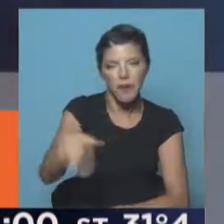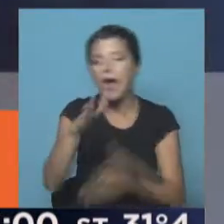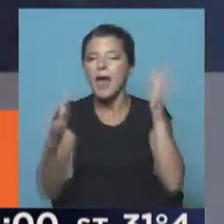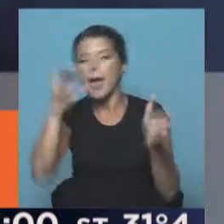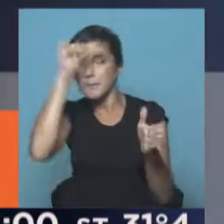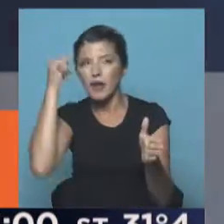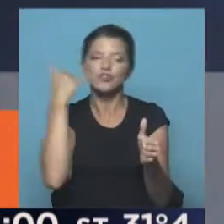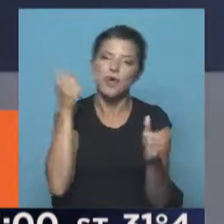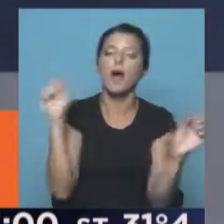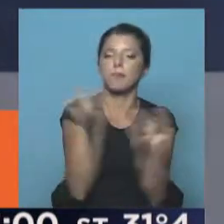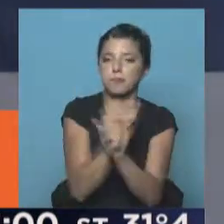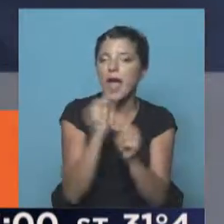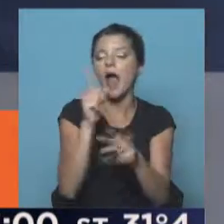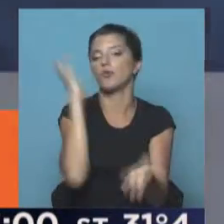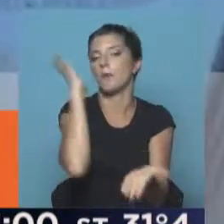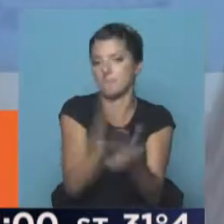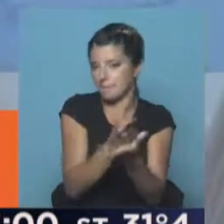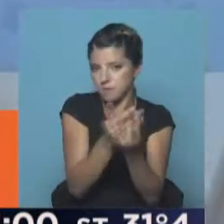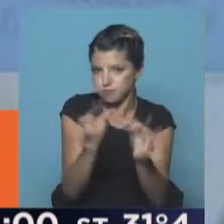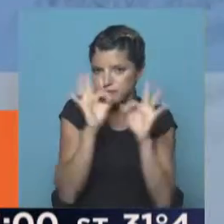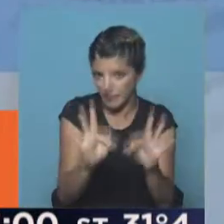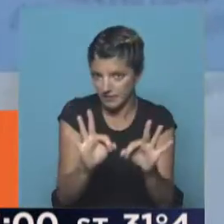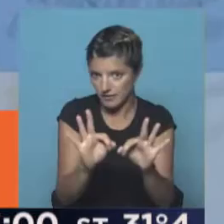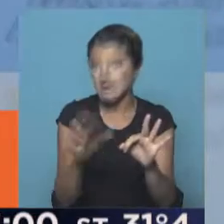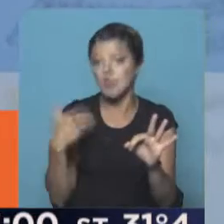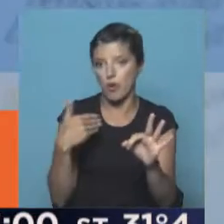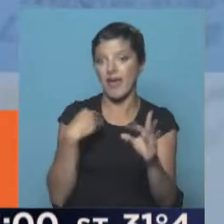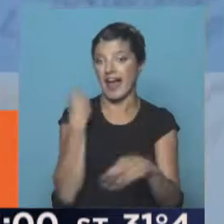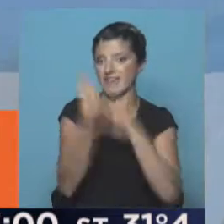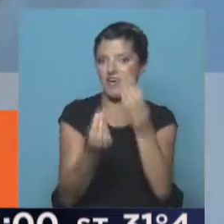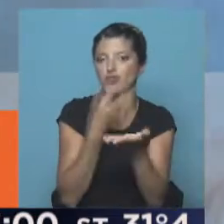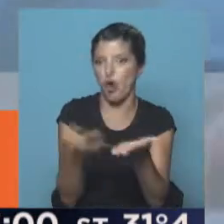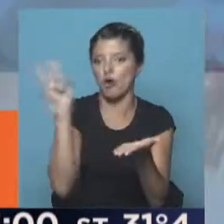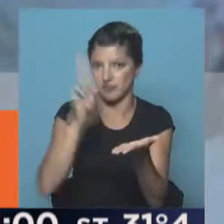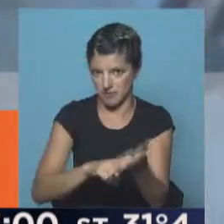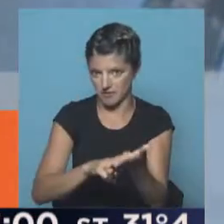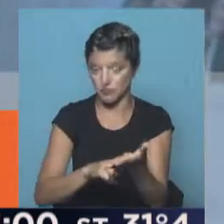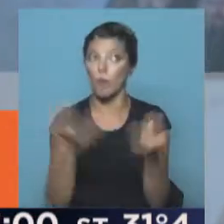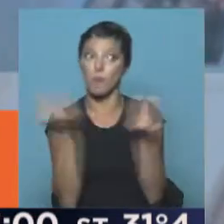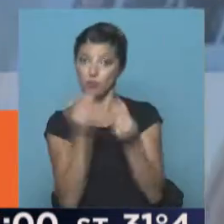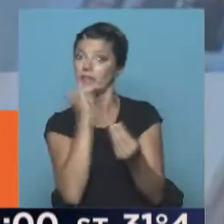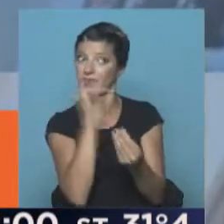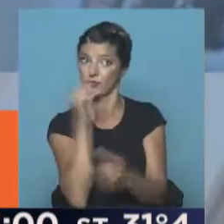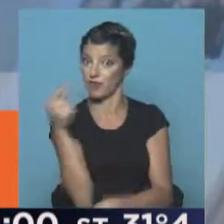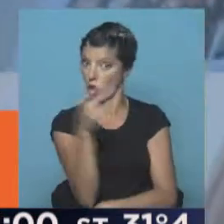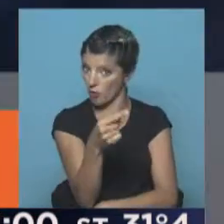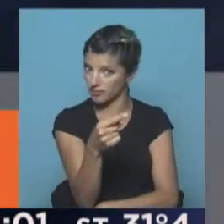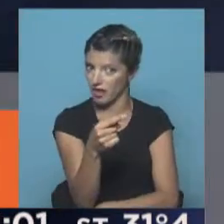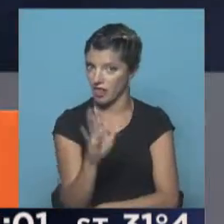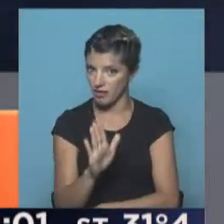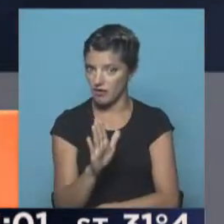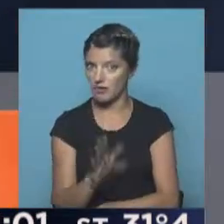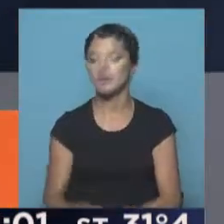terminado de cumplir algunas condenas y haya recibido absoluciones en otros, son decenas los que tiene, y tener la posibilidad